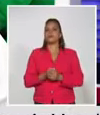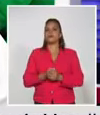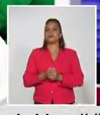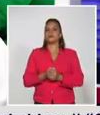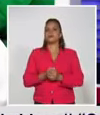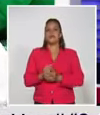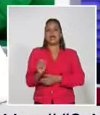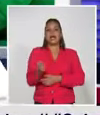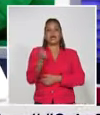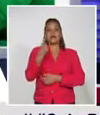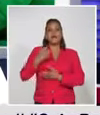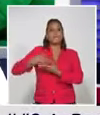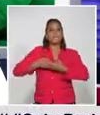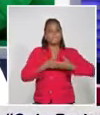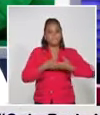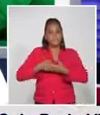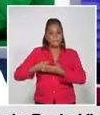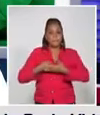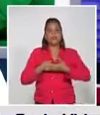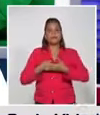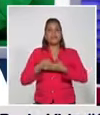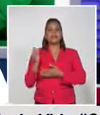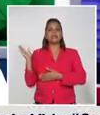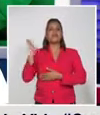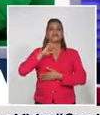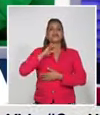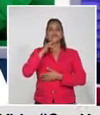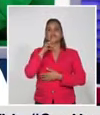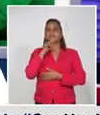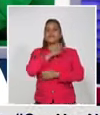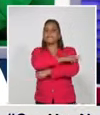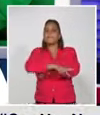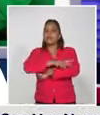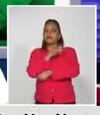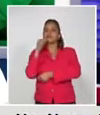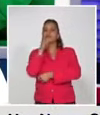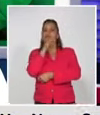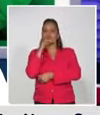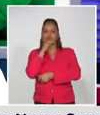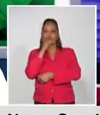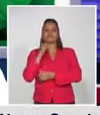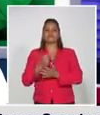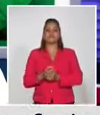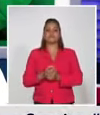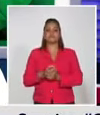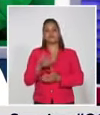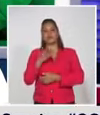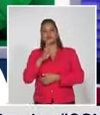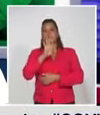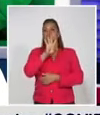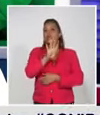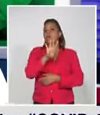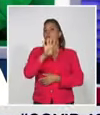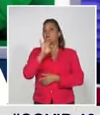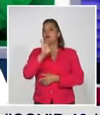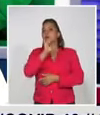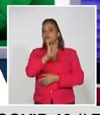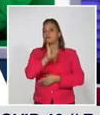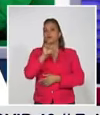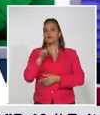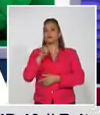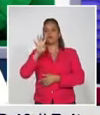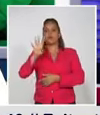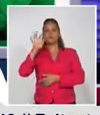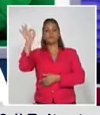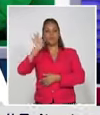importado procedente de Rusia. Se promediaron 9,4 contactos por lactante y